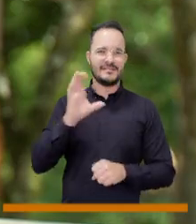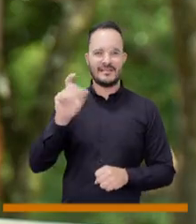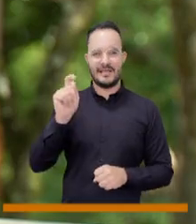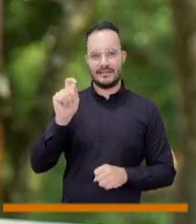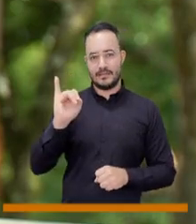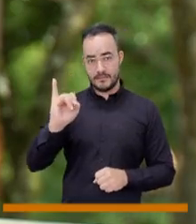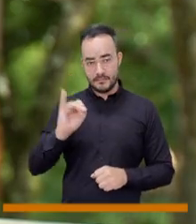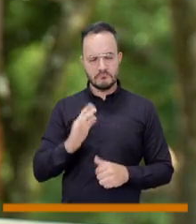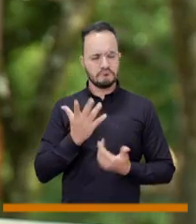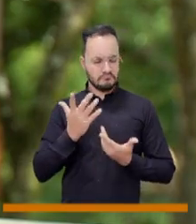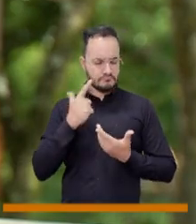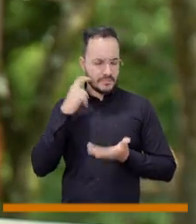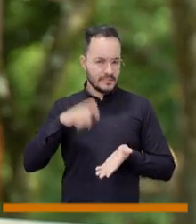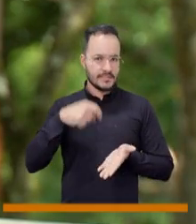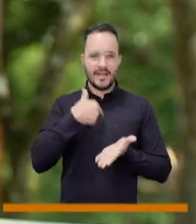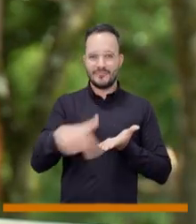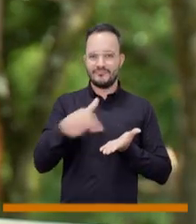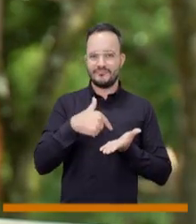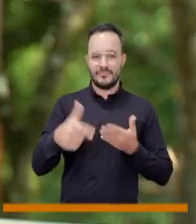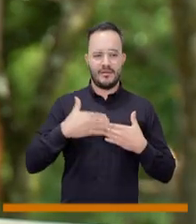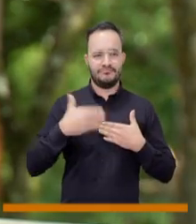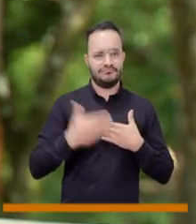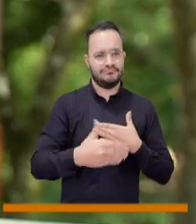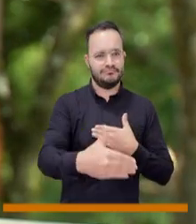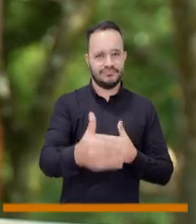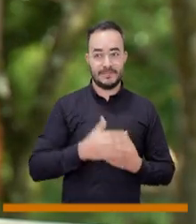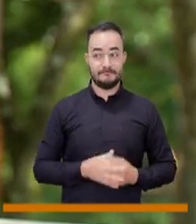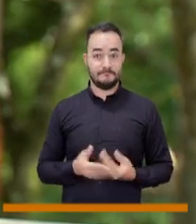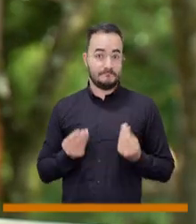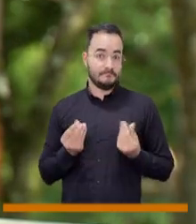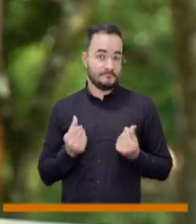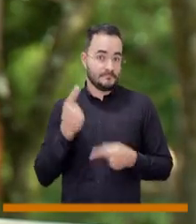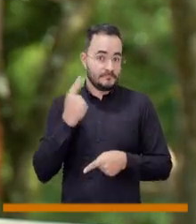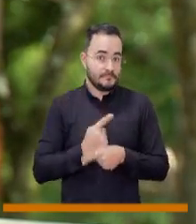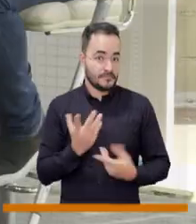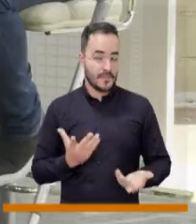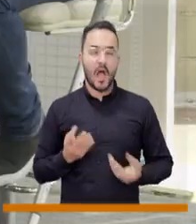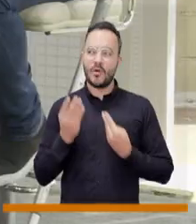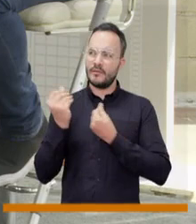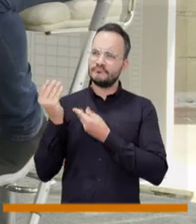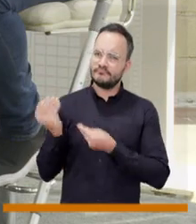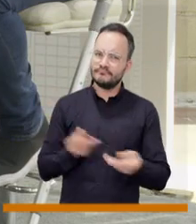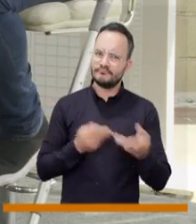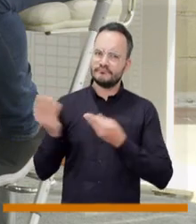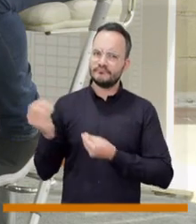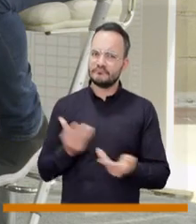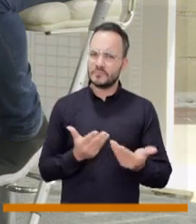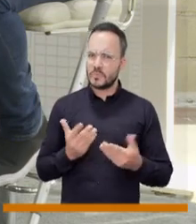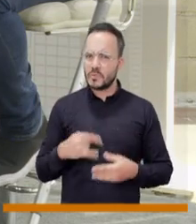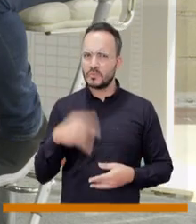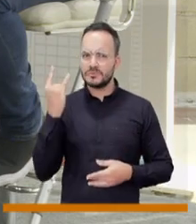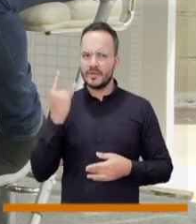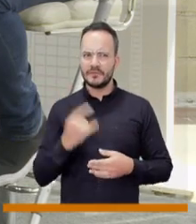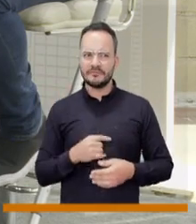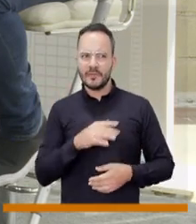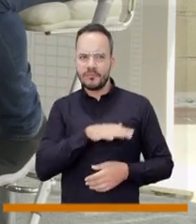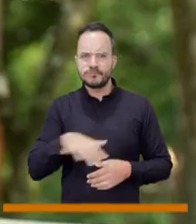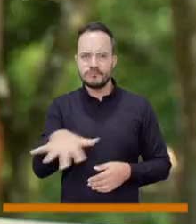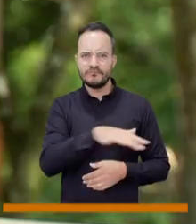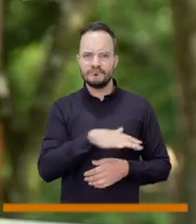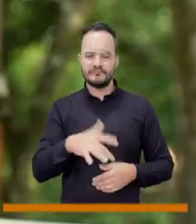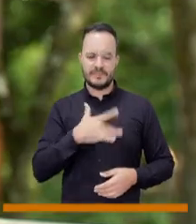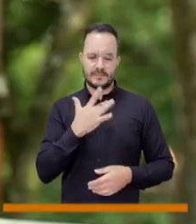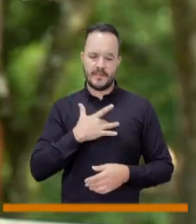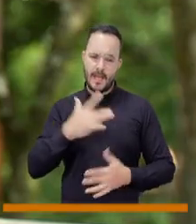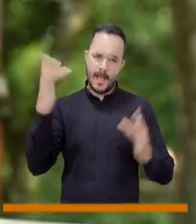debemos invertir constantemente en este campo. Entonces, ¿de dónde y cómo vamos a financiar estas iniciativas para generarle la